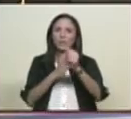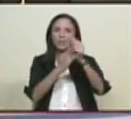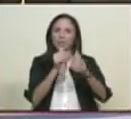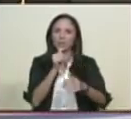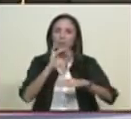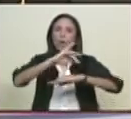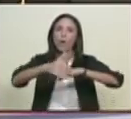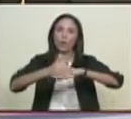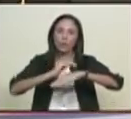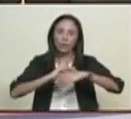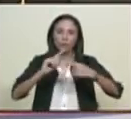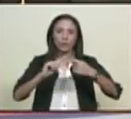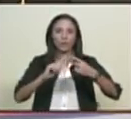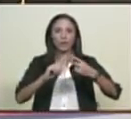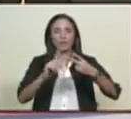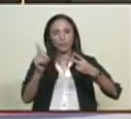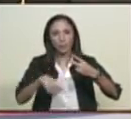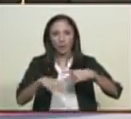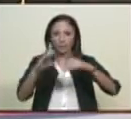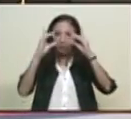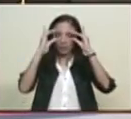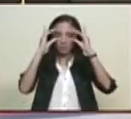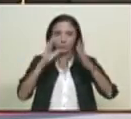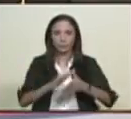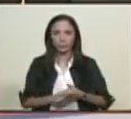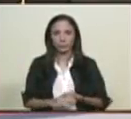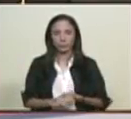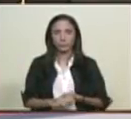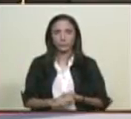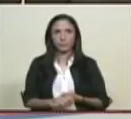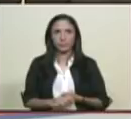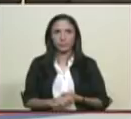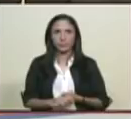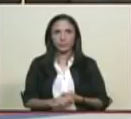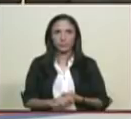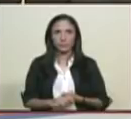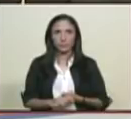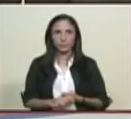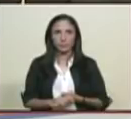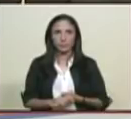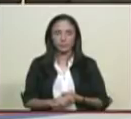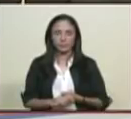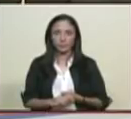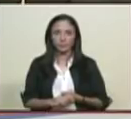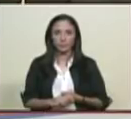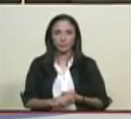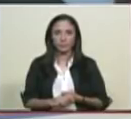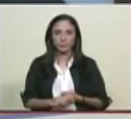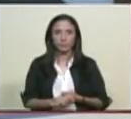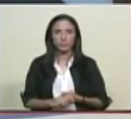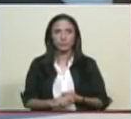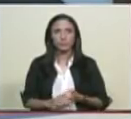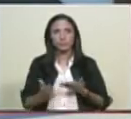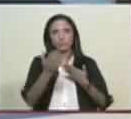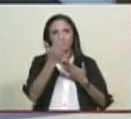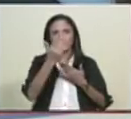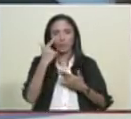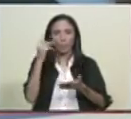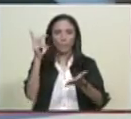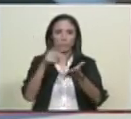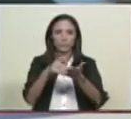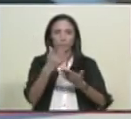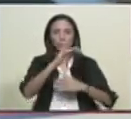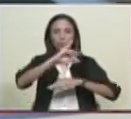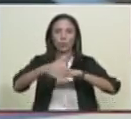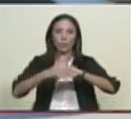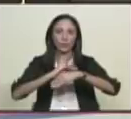Jorge Rodríguez, vicepresidente de gobierno, exalcalde de Caracas, aquí presente.